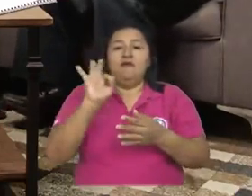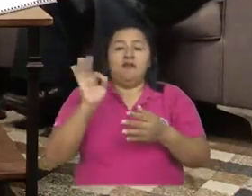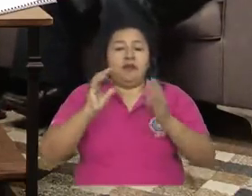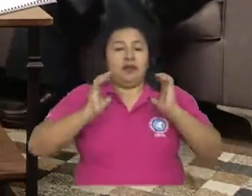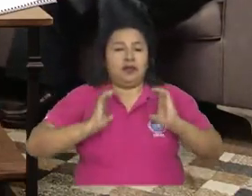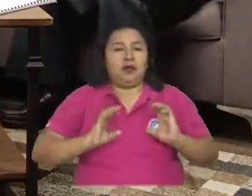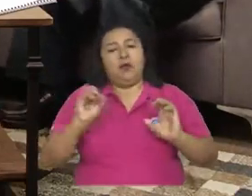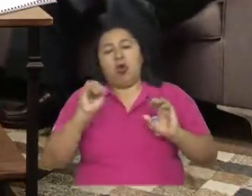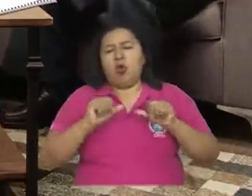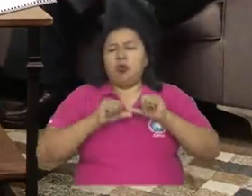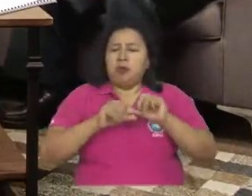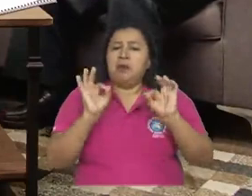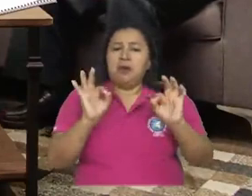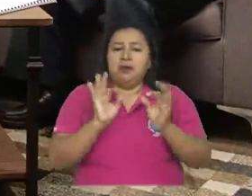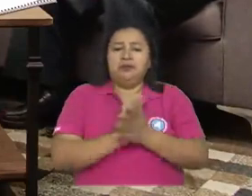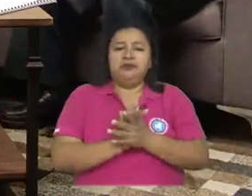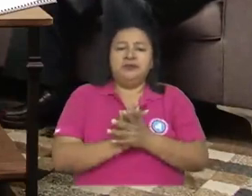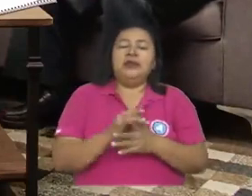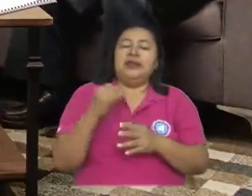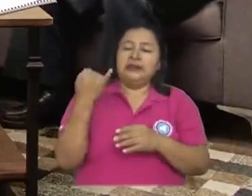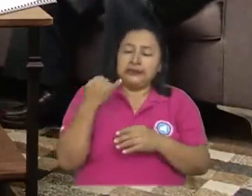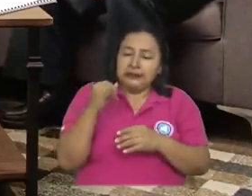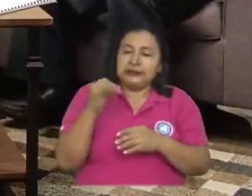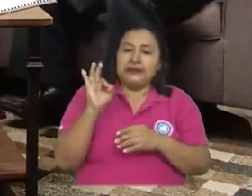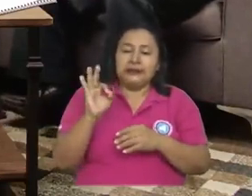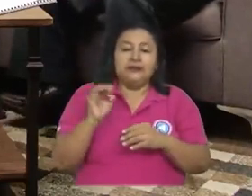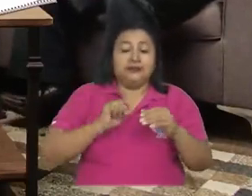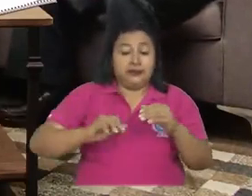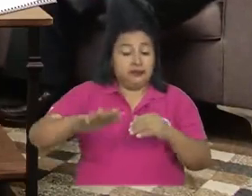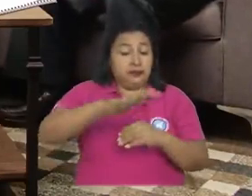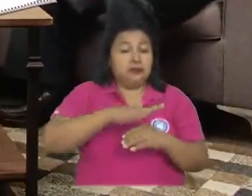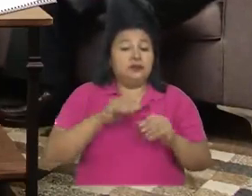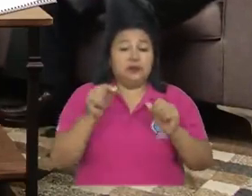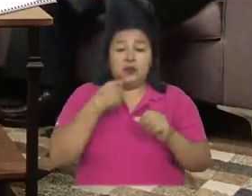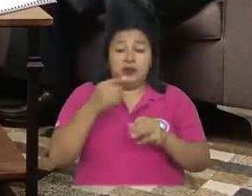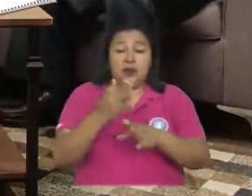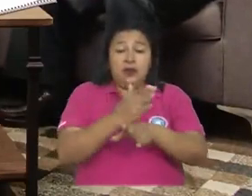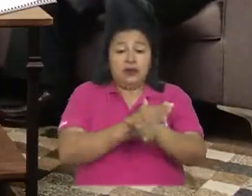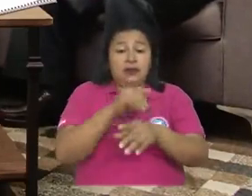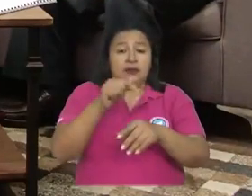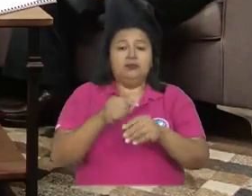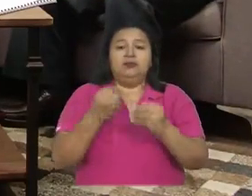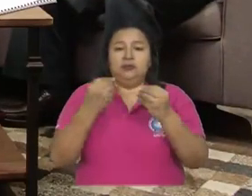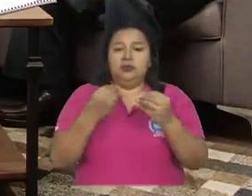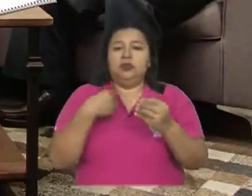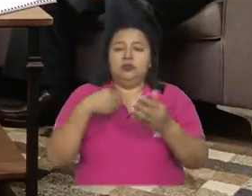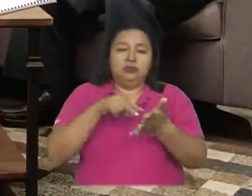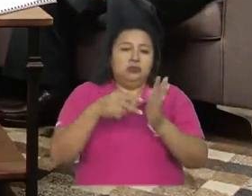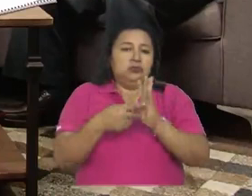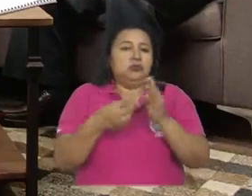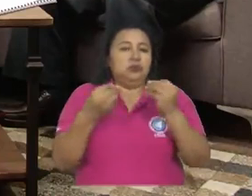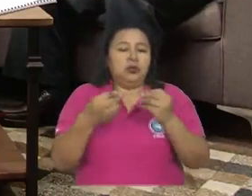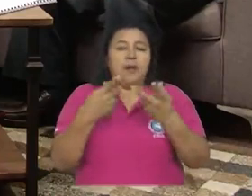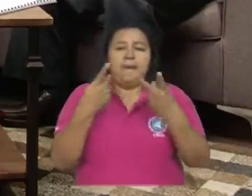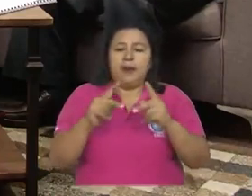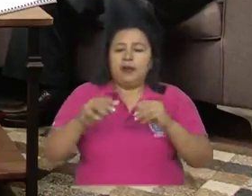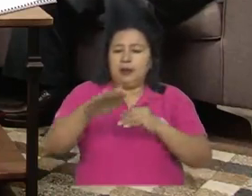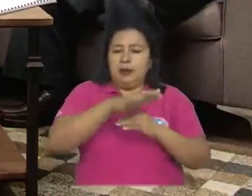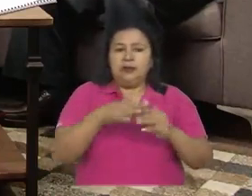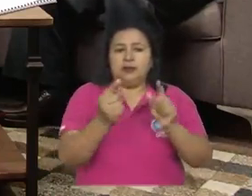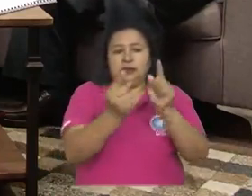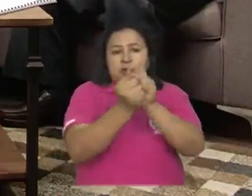menos mantenerla, ¿no? Y sin duda alguna es un espacio, como usted lo dice, bastante simbólico, pero también espacios de